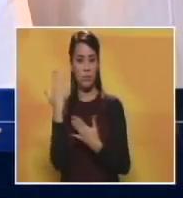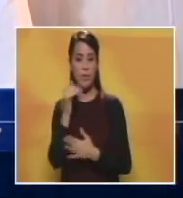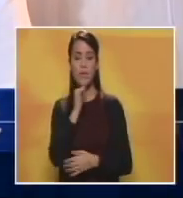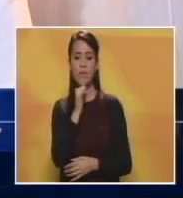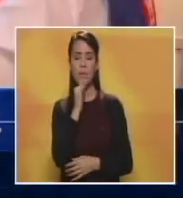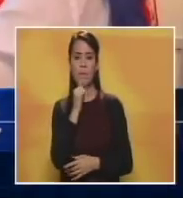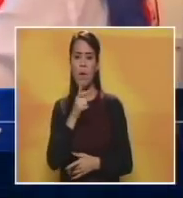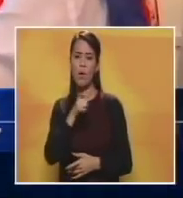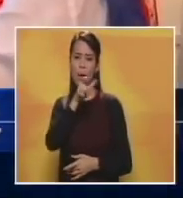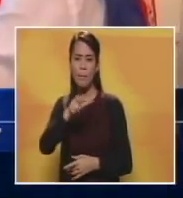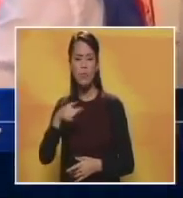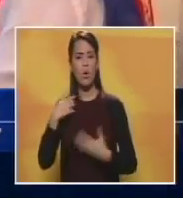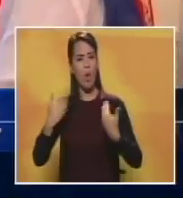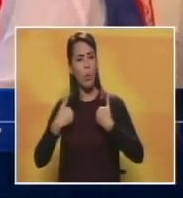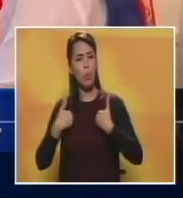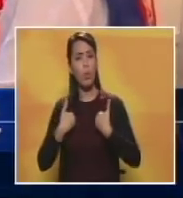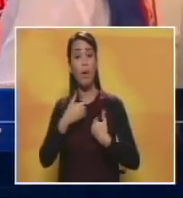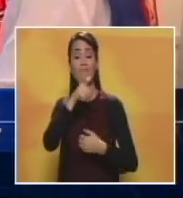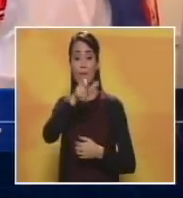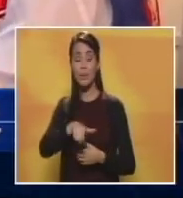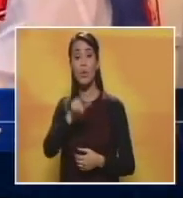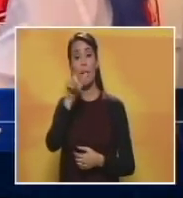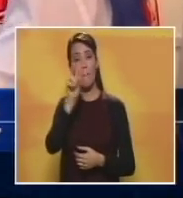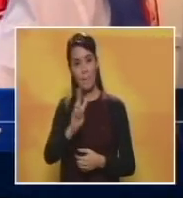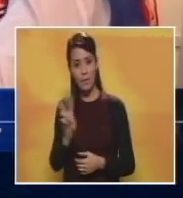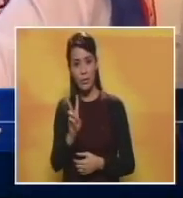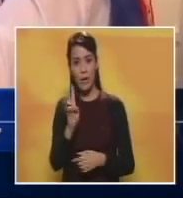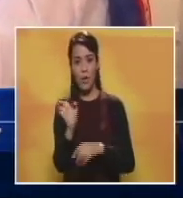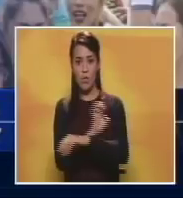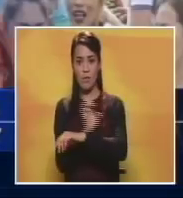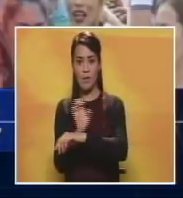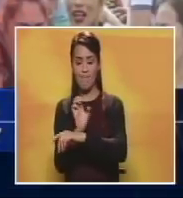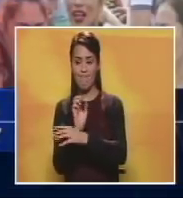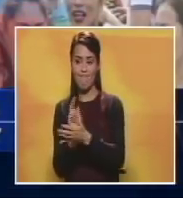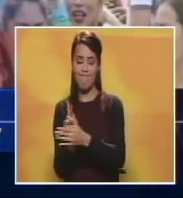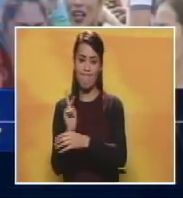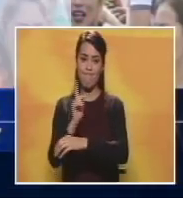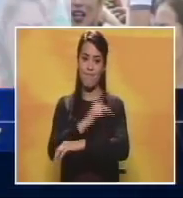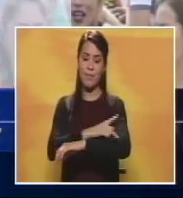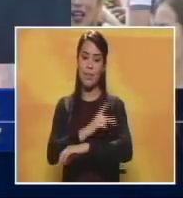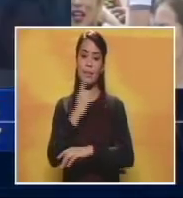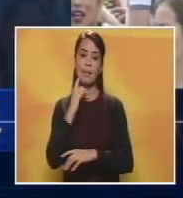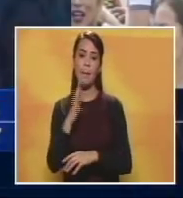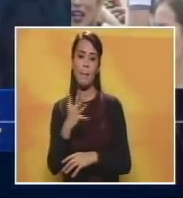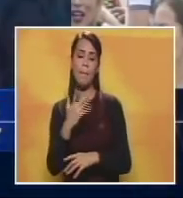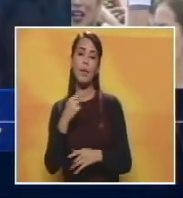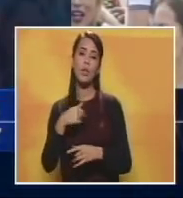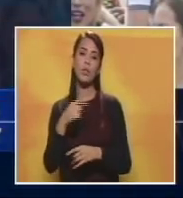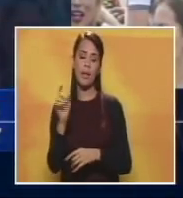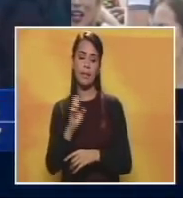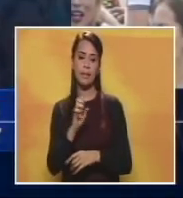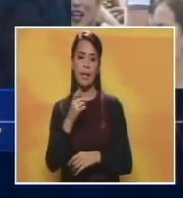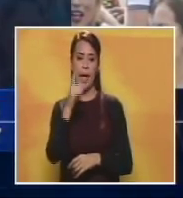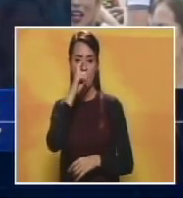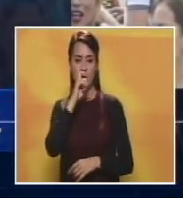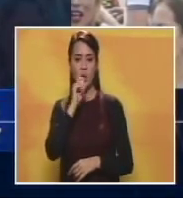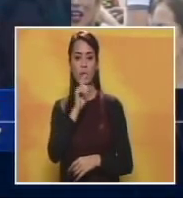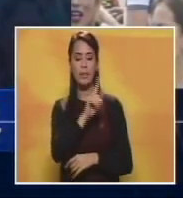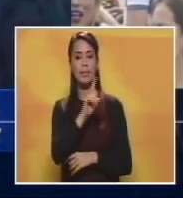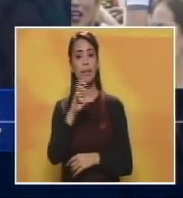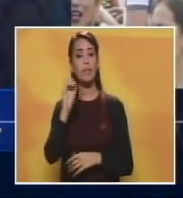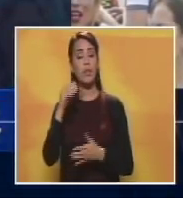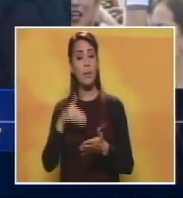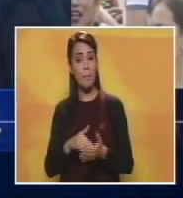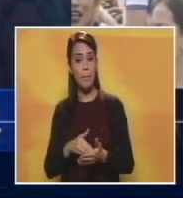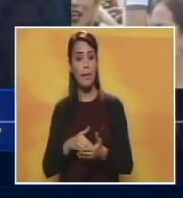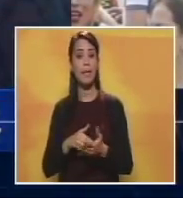mayoría de víctimas son venezolanos que cruzan desde Ecuador. Solo en el primer trimestre de este año, 110.000 llegaron a